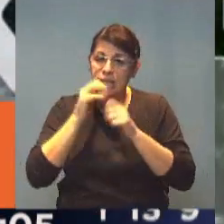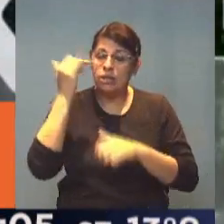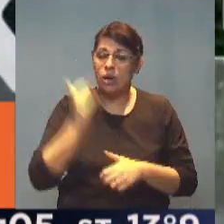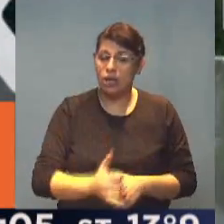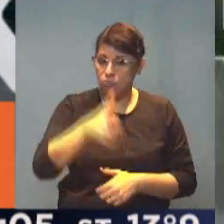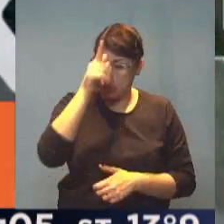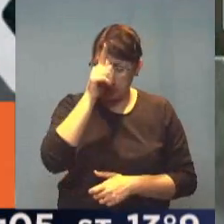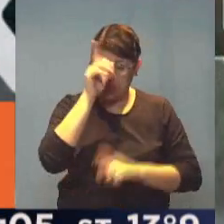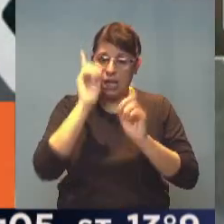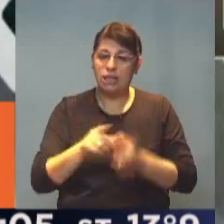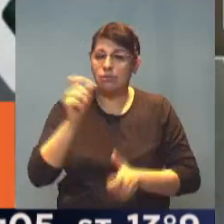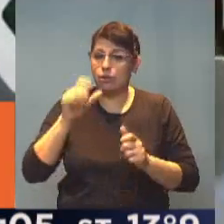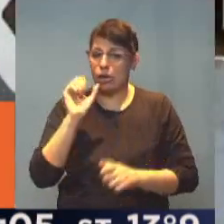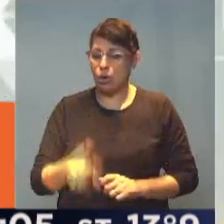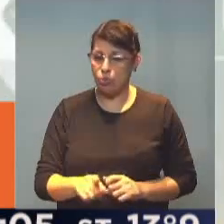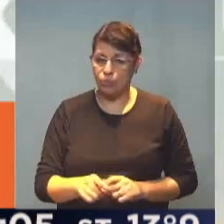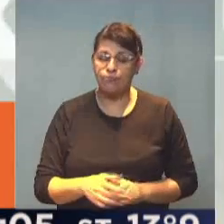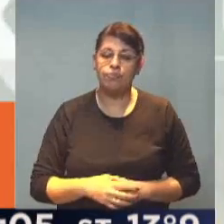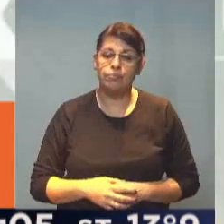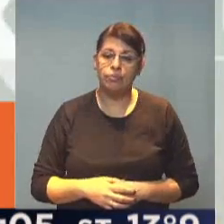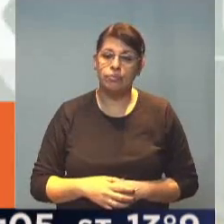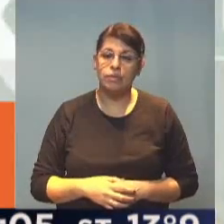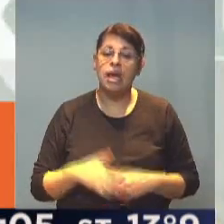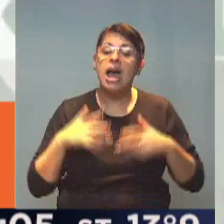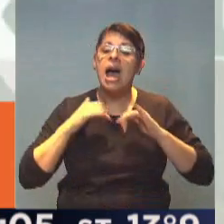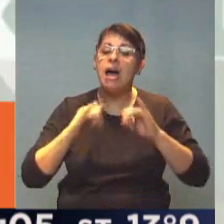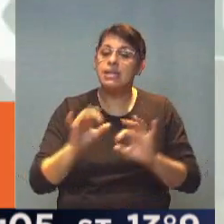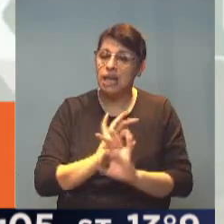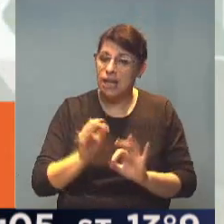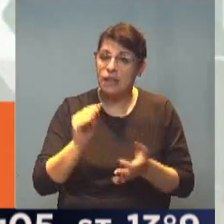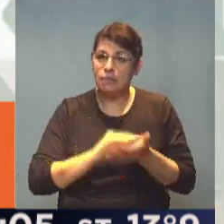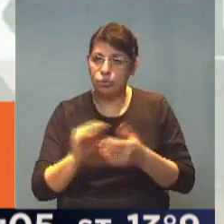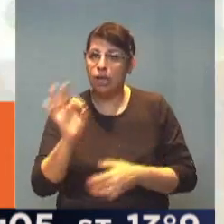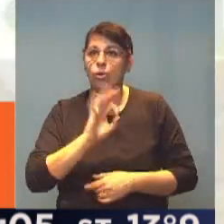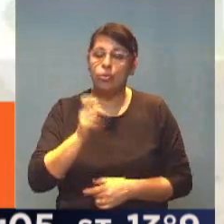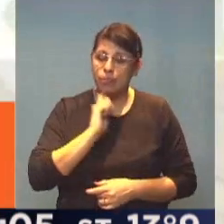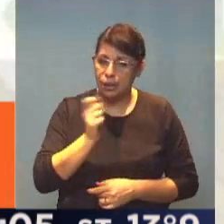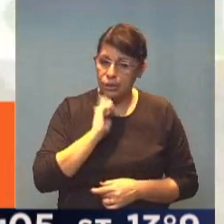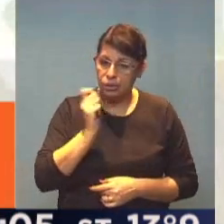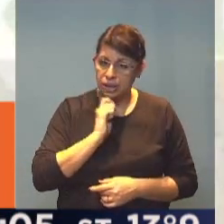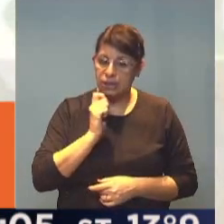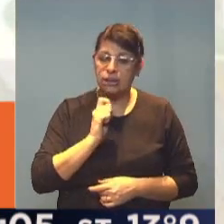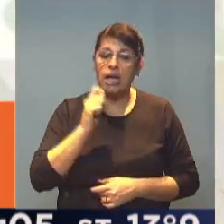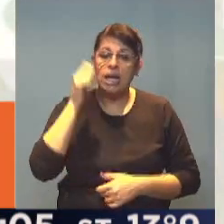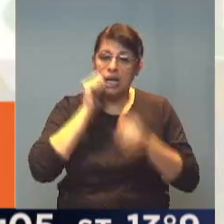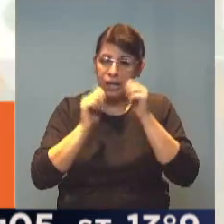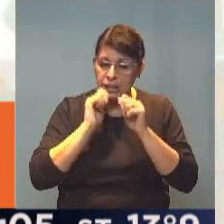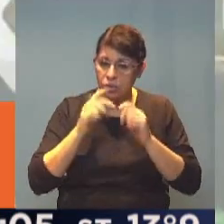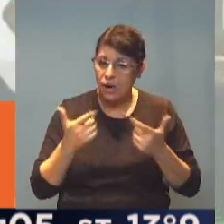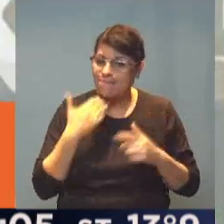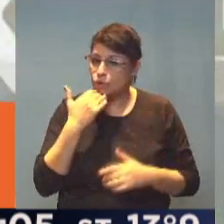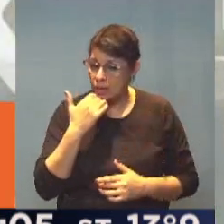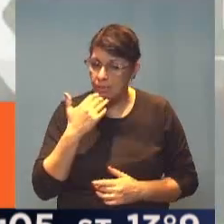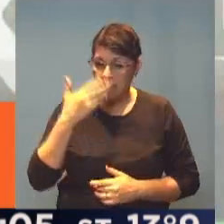de seguridad y también civiles, aunque no se especificó si algún diputado o periodista se encuentra entre las víctimas.